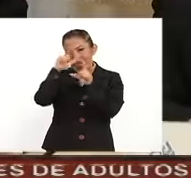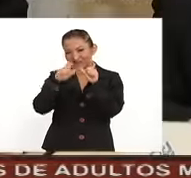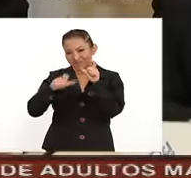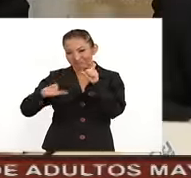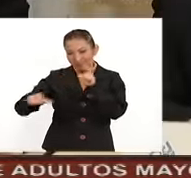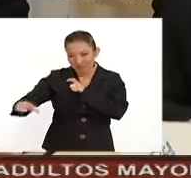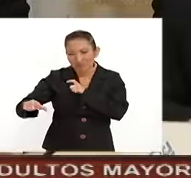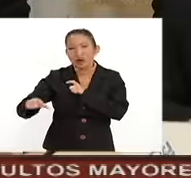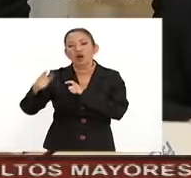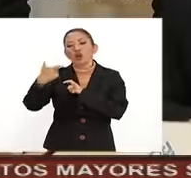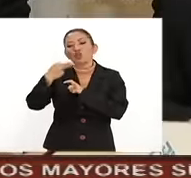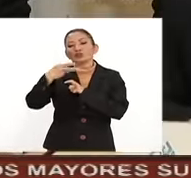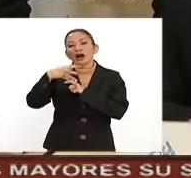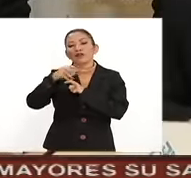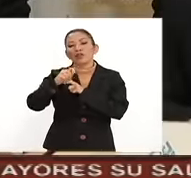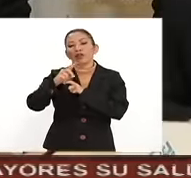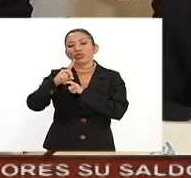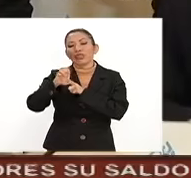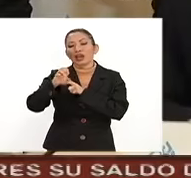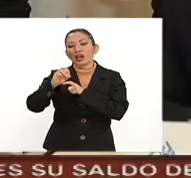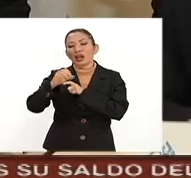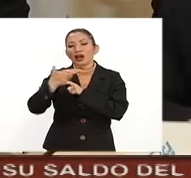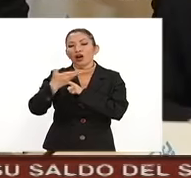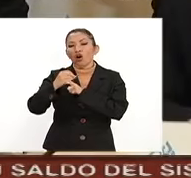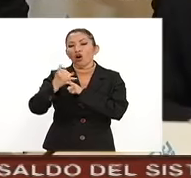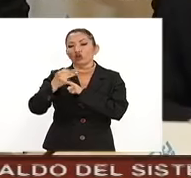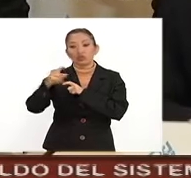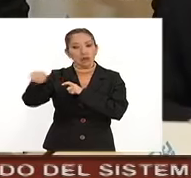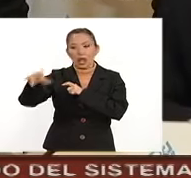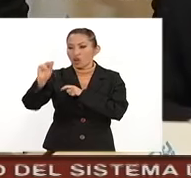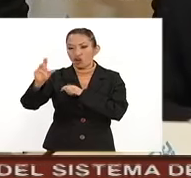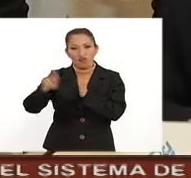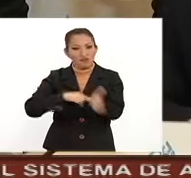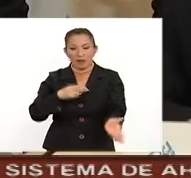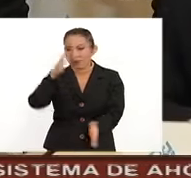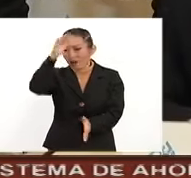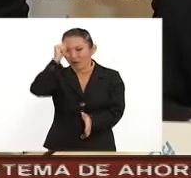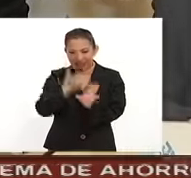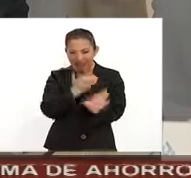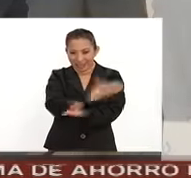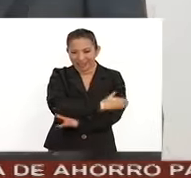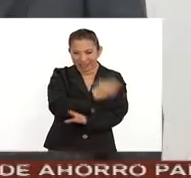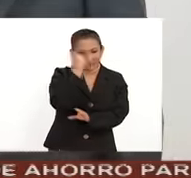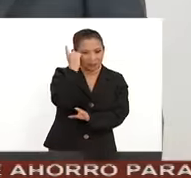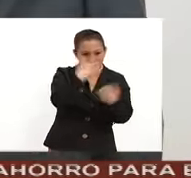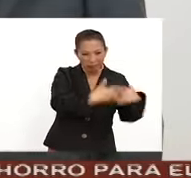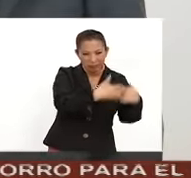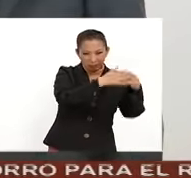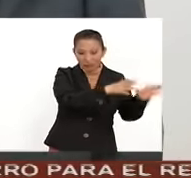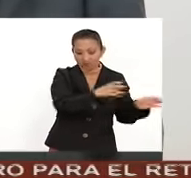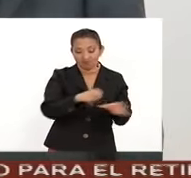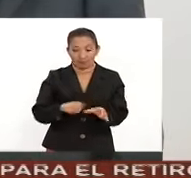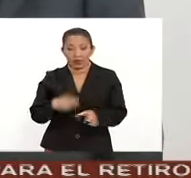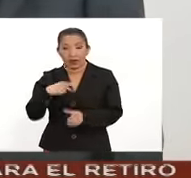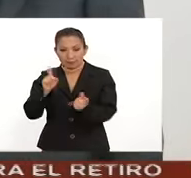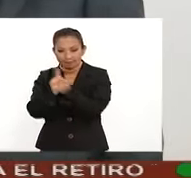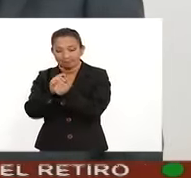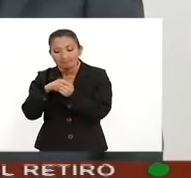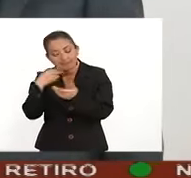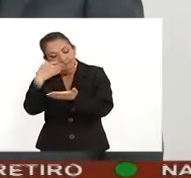Mexicana, Gustavo de Hoyos, quien no firmó el acuerdo recientemente. En este encuentro